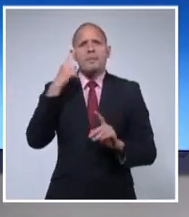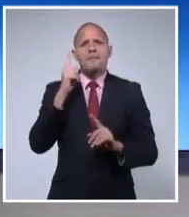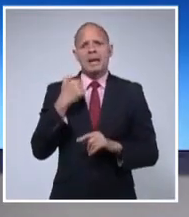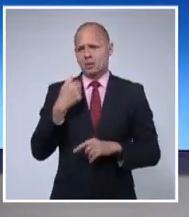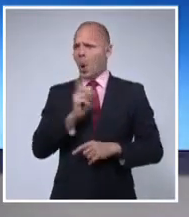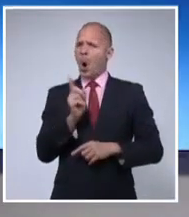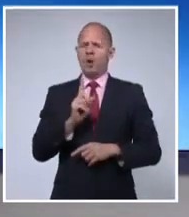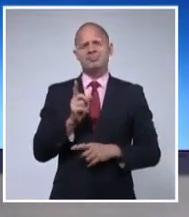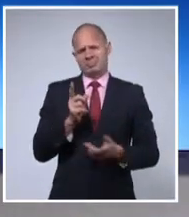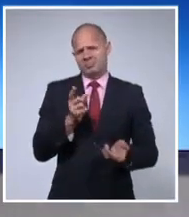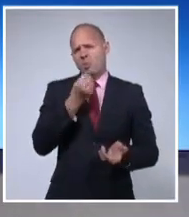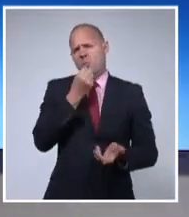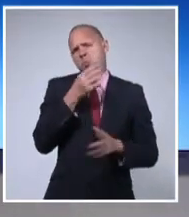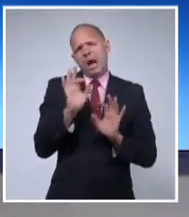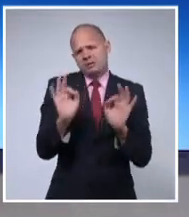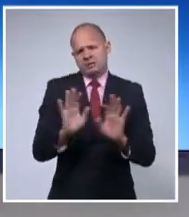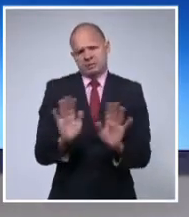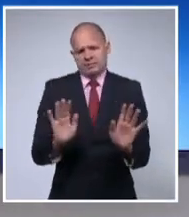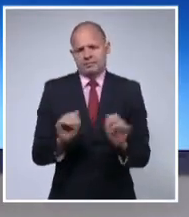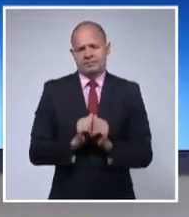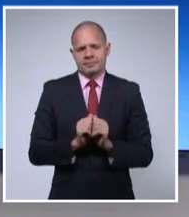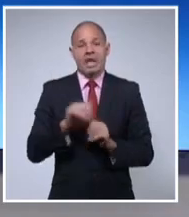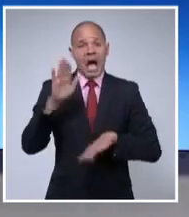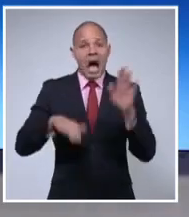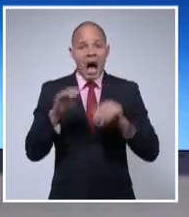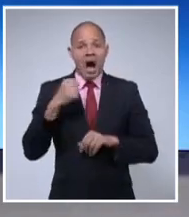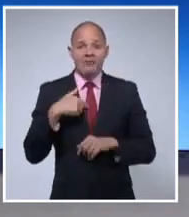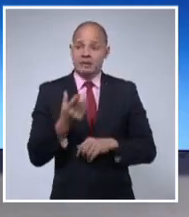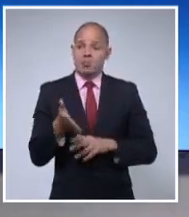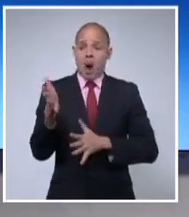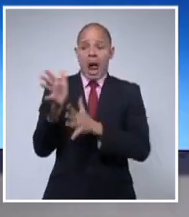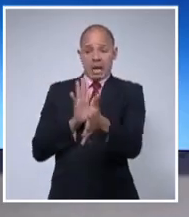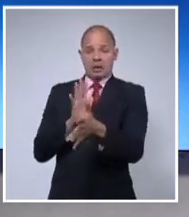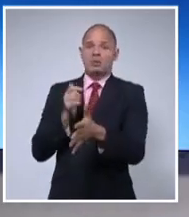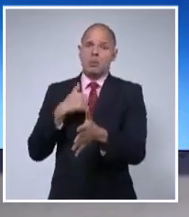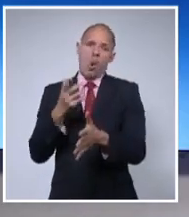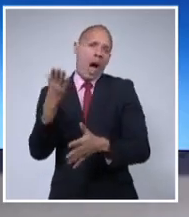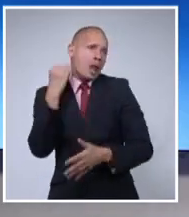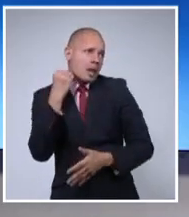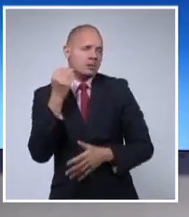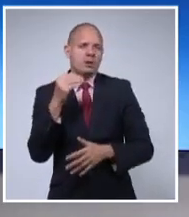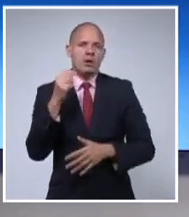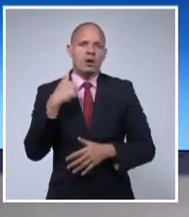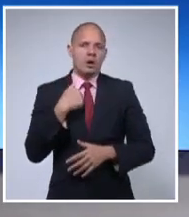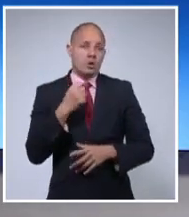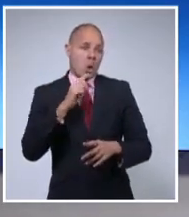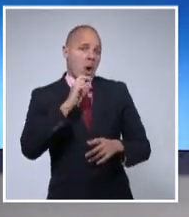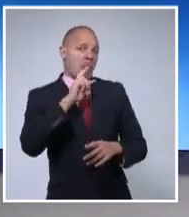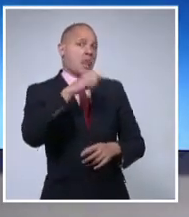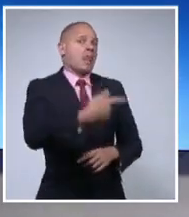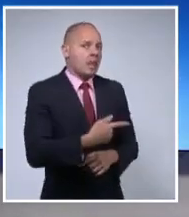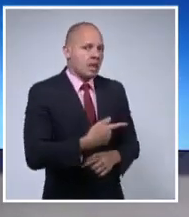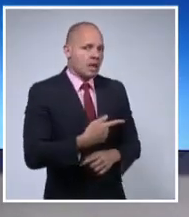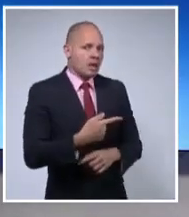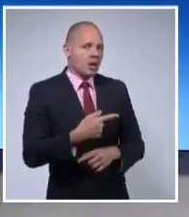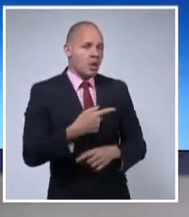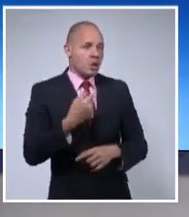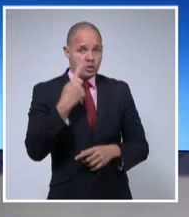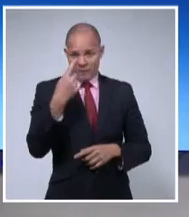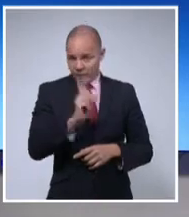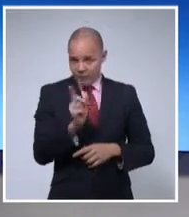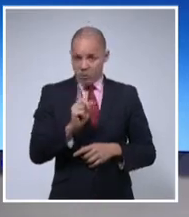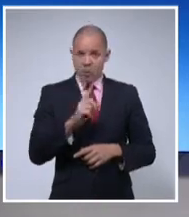nosotros después digamos en otro lugar a otras personas eso que nos dijeron. ¿Y en qué momento, pudiéramos preguntar,